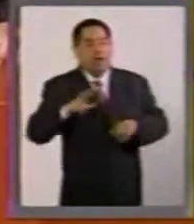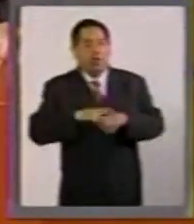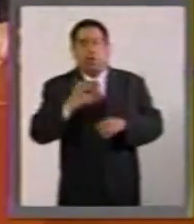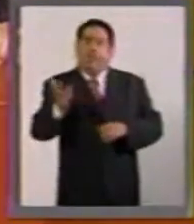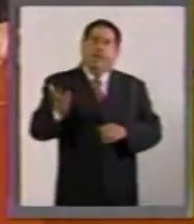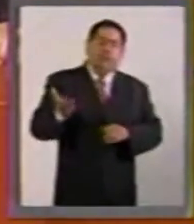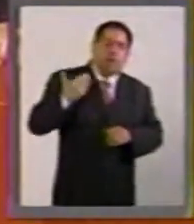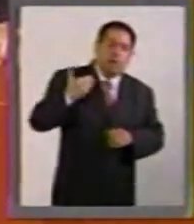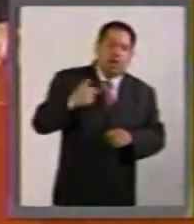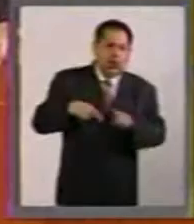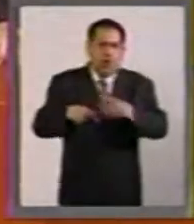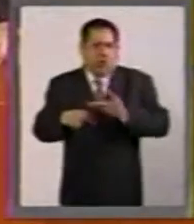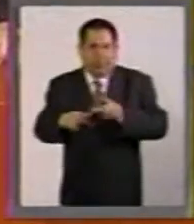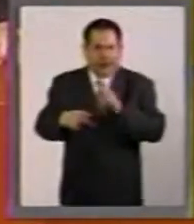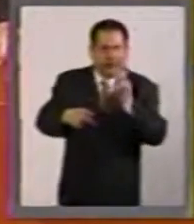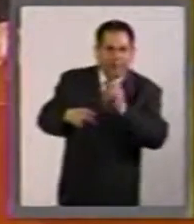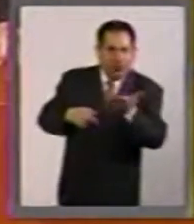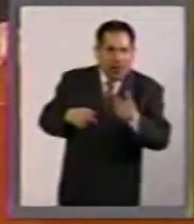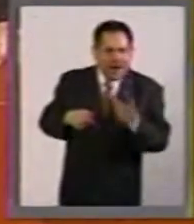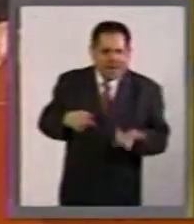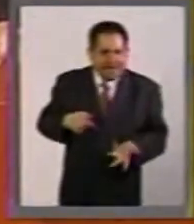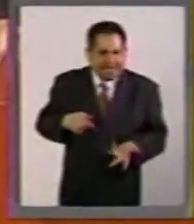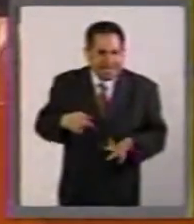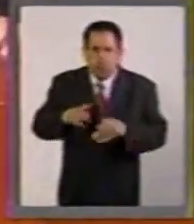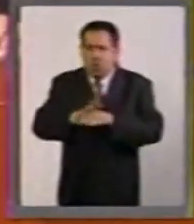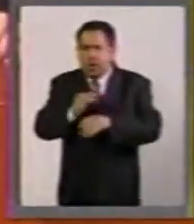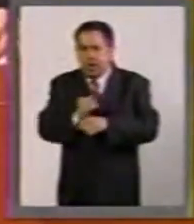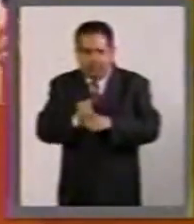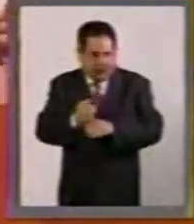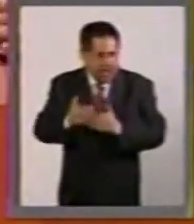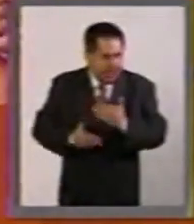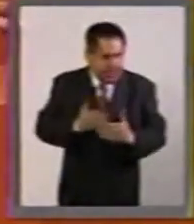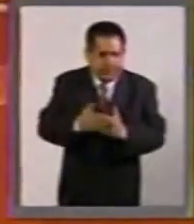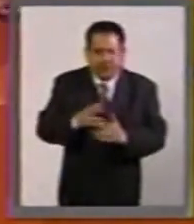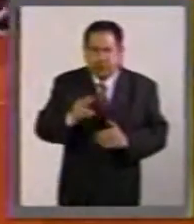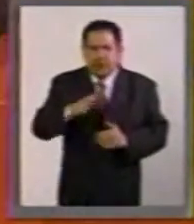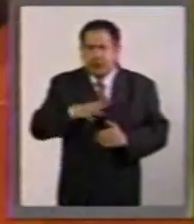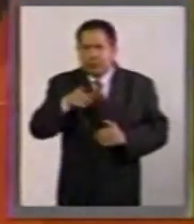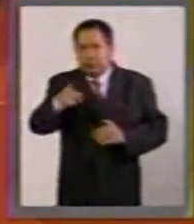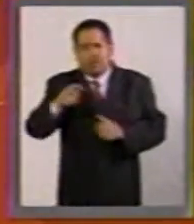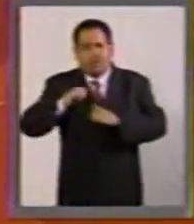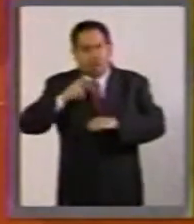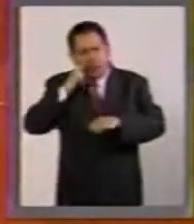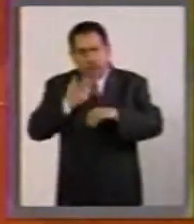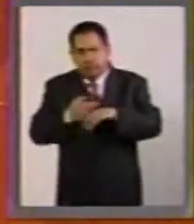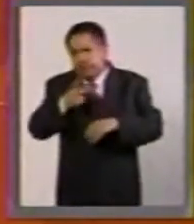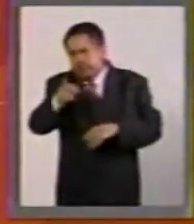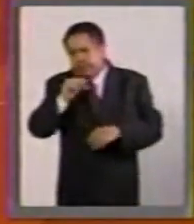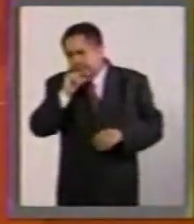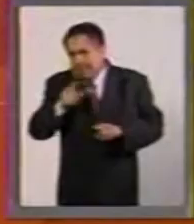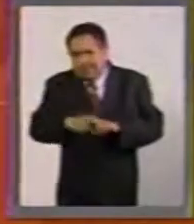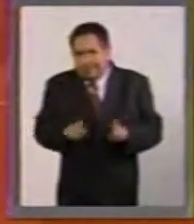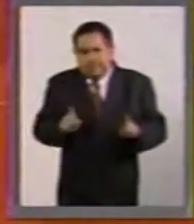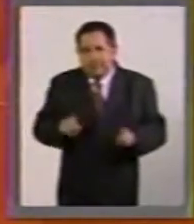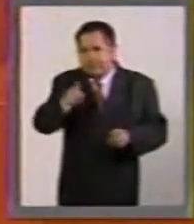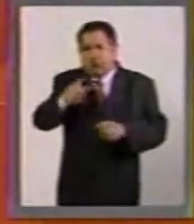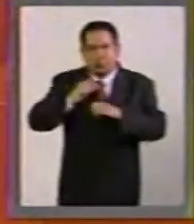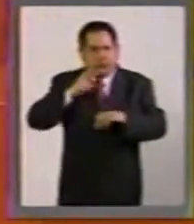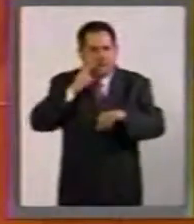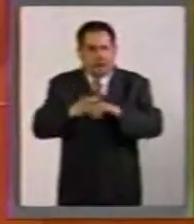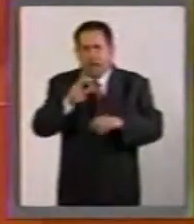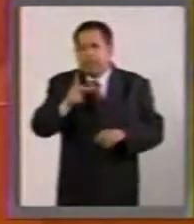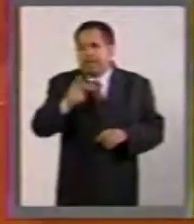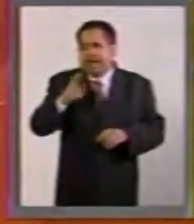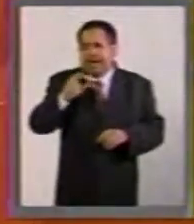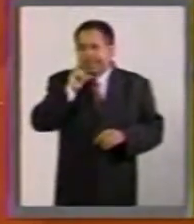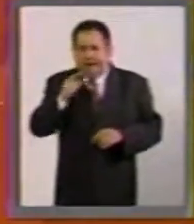Estado informe los avances de investigaciones cuando él no es el titular de la Procuraduría